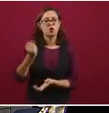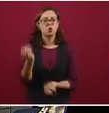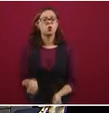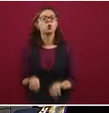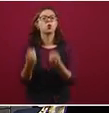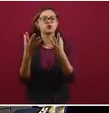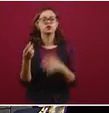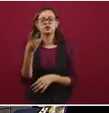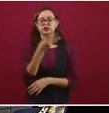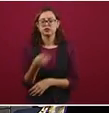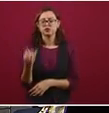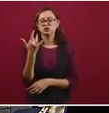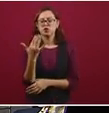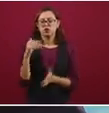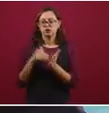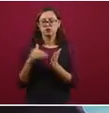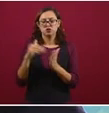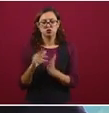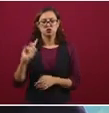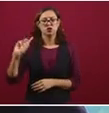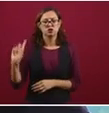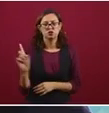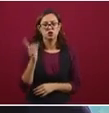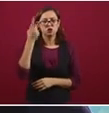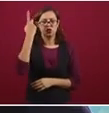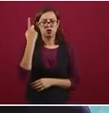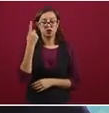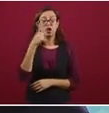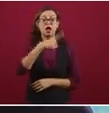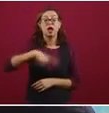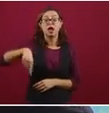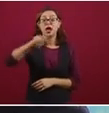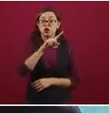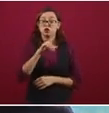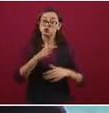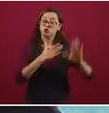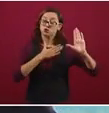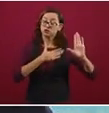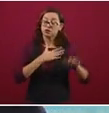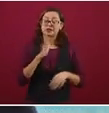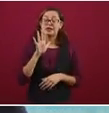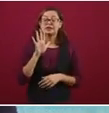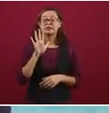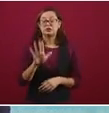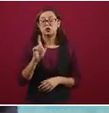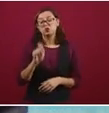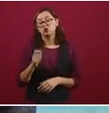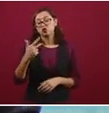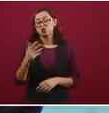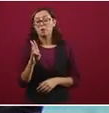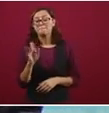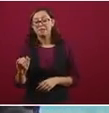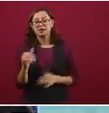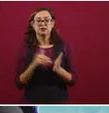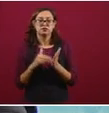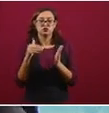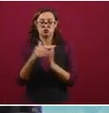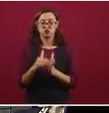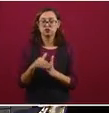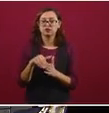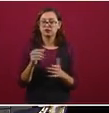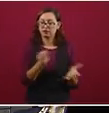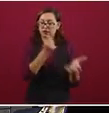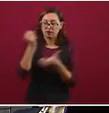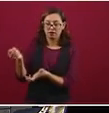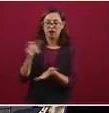150 millones de dólares. Comprometieron 5 billones, 5.8 billones de dólares. Entonces, es algo que vamos a plantear ahora en la reunión